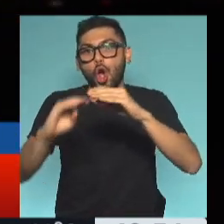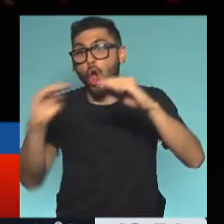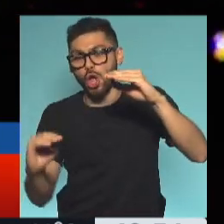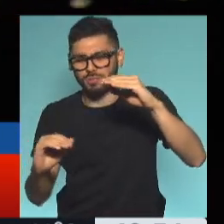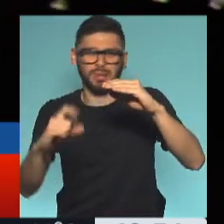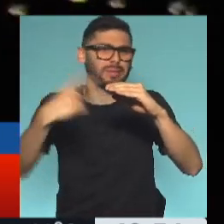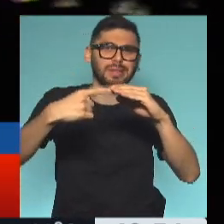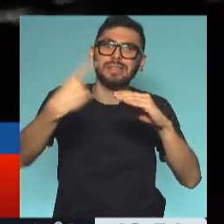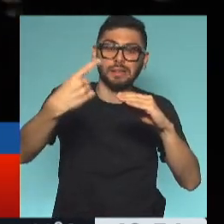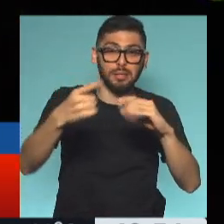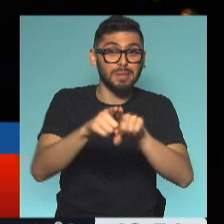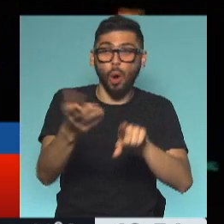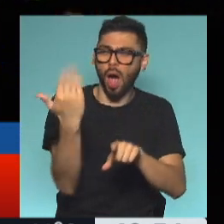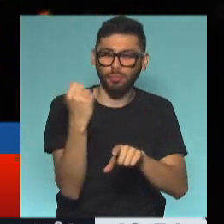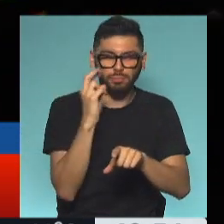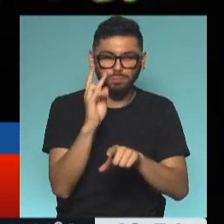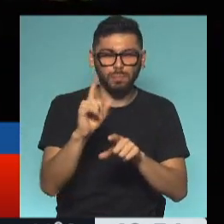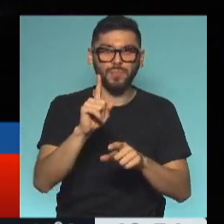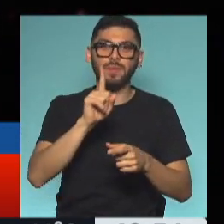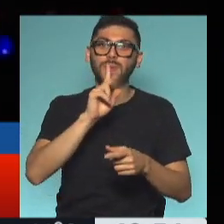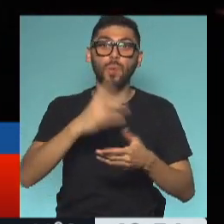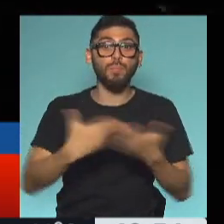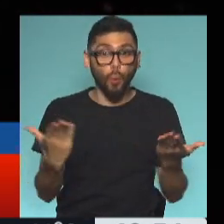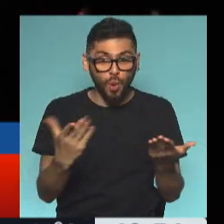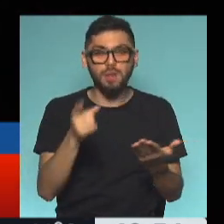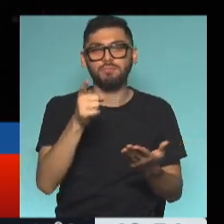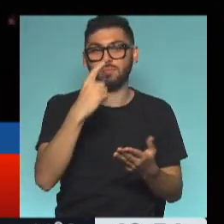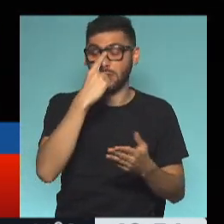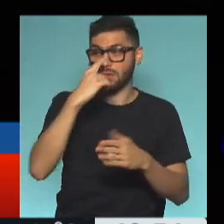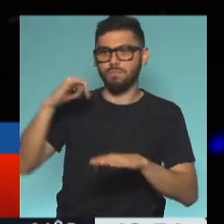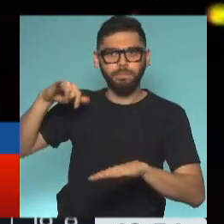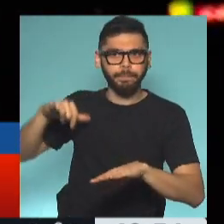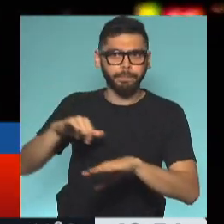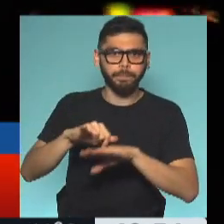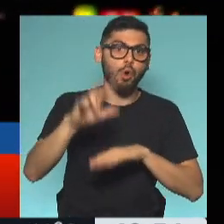hace minutos, y ustedes lo veían en vivo en Televisión Pública, arribaron al aeropuerto de Ezeiza